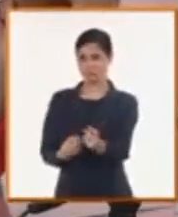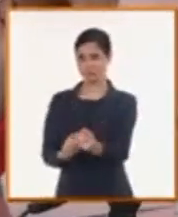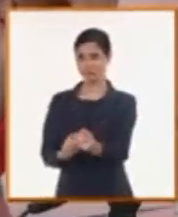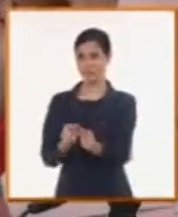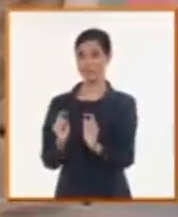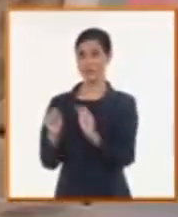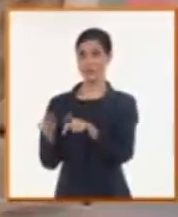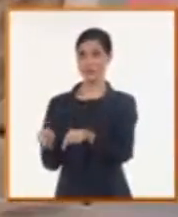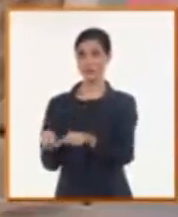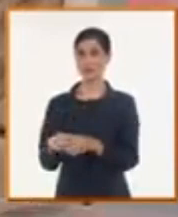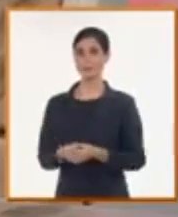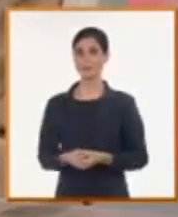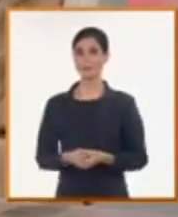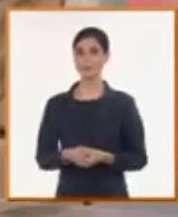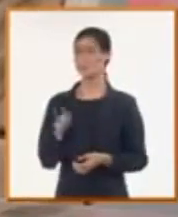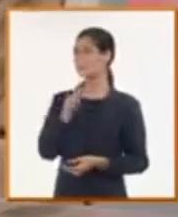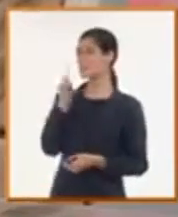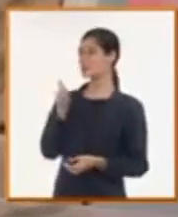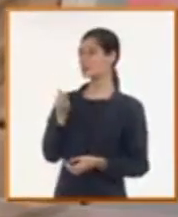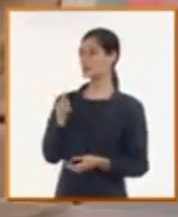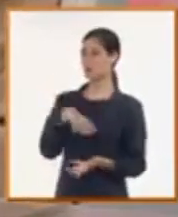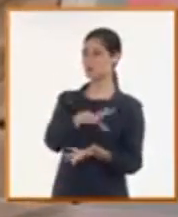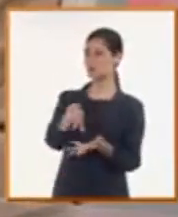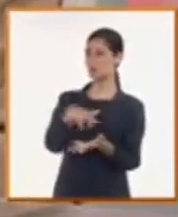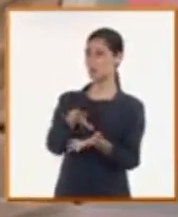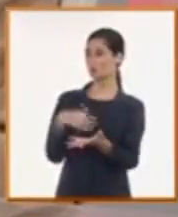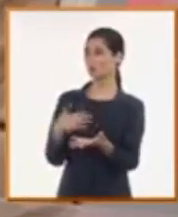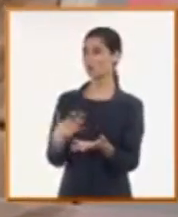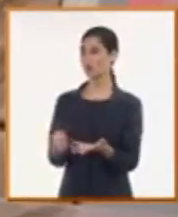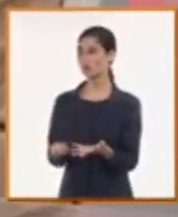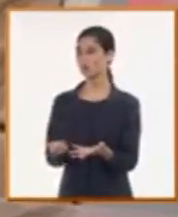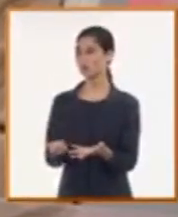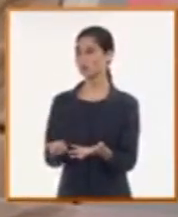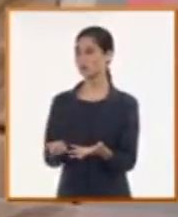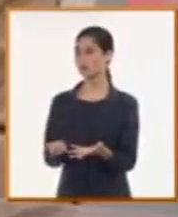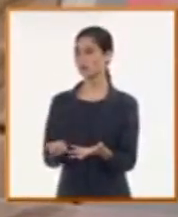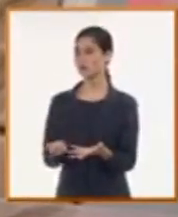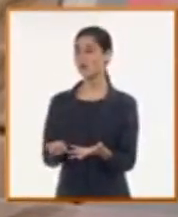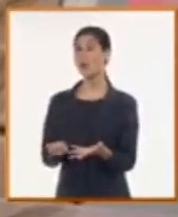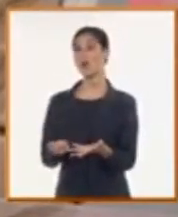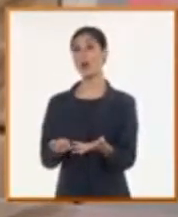Estamos ahí? hablando del sur de Lubango, Kahama,